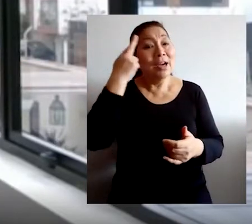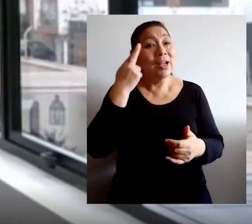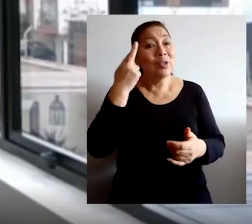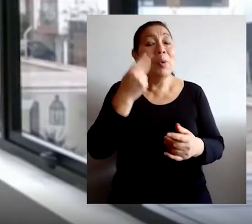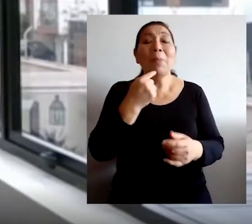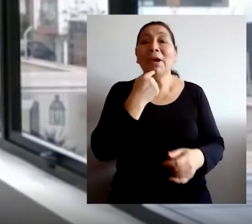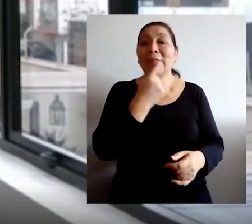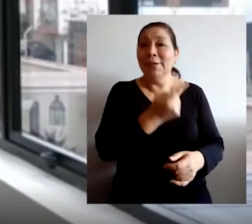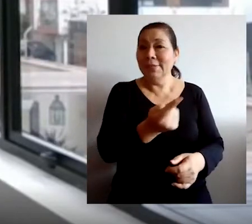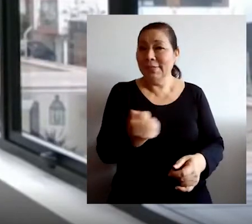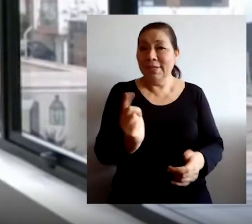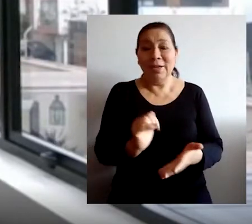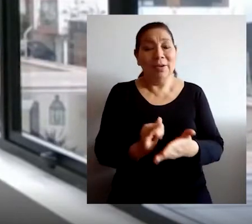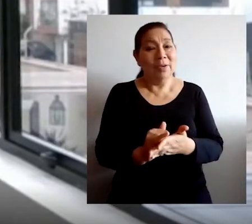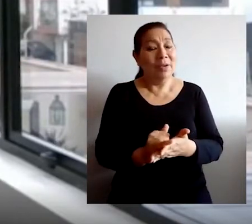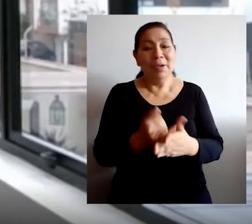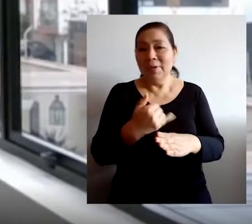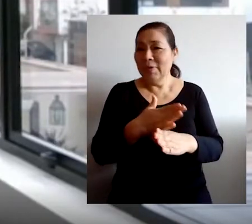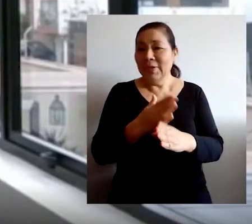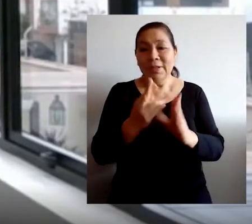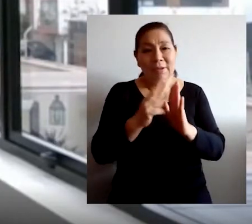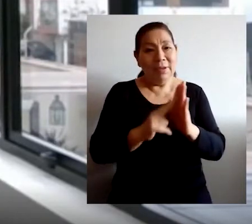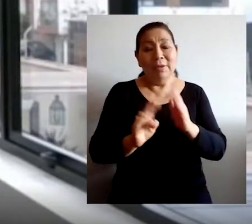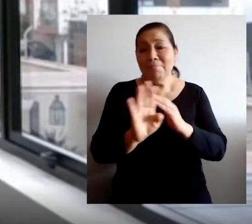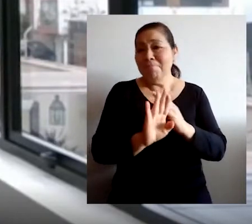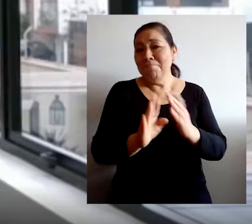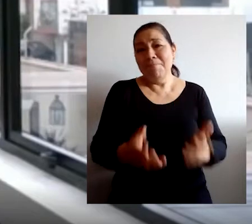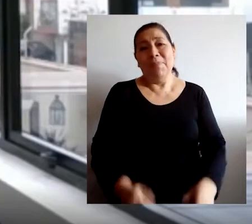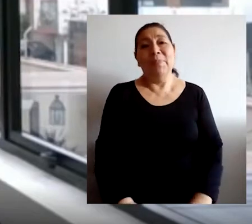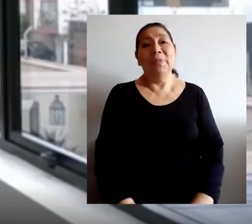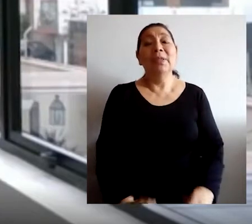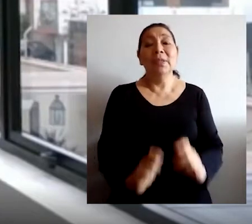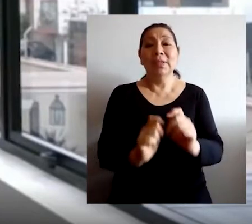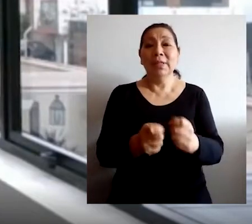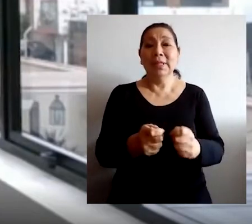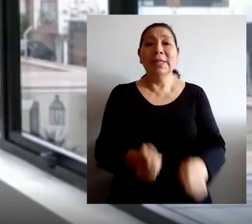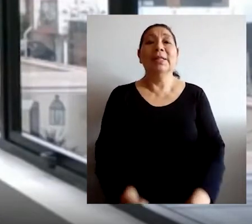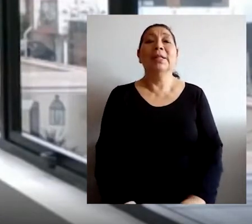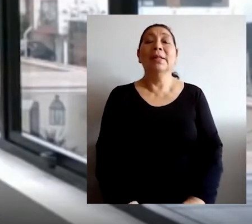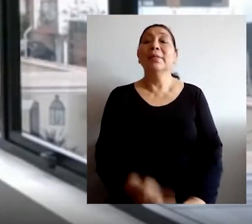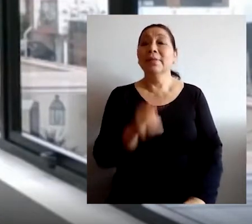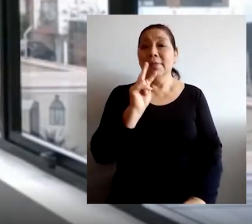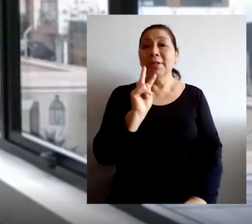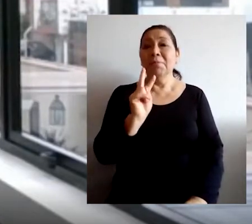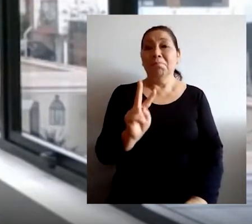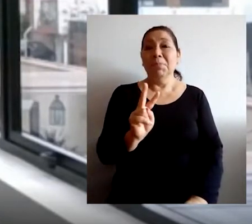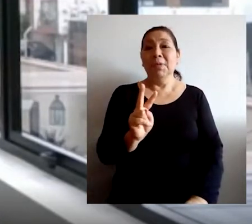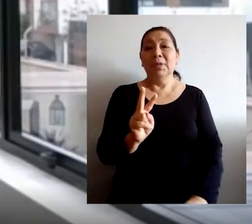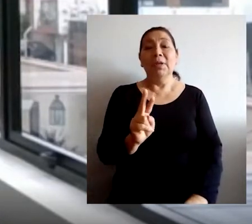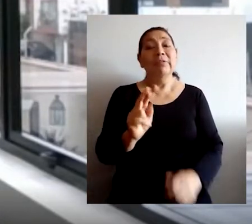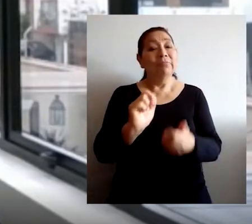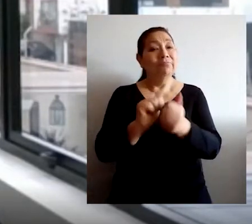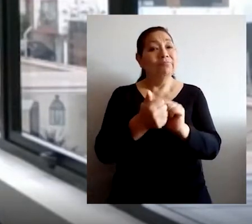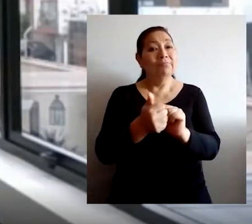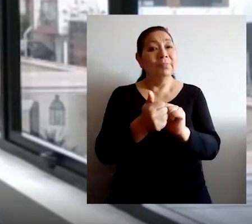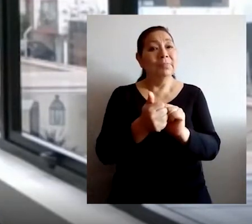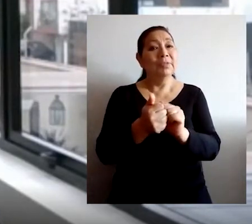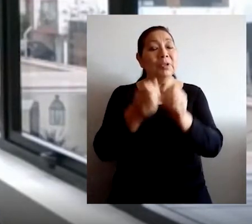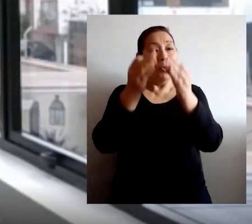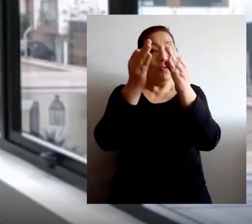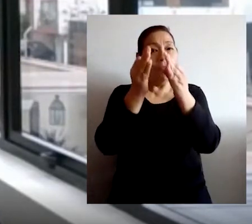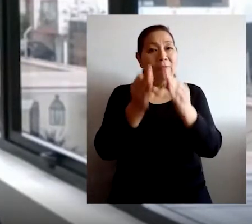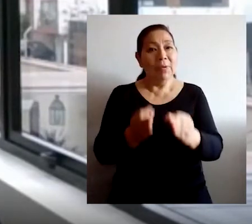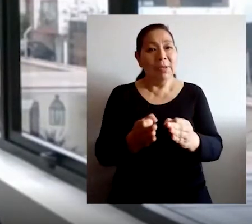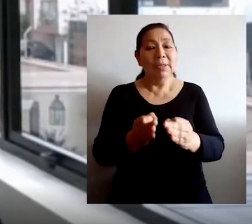para reiterarles, declaren fundado el recurso de agravio, revoquen la sentencia de vista y reformándola